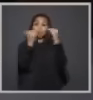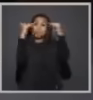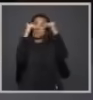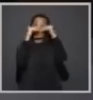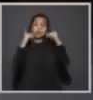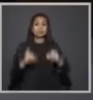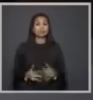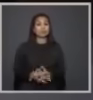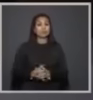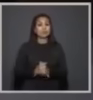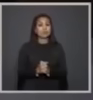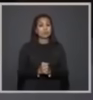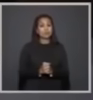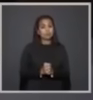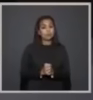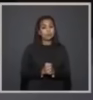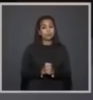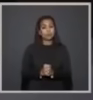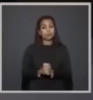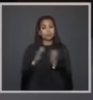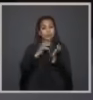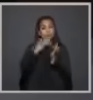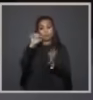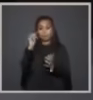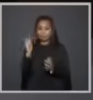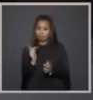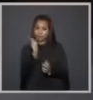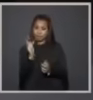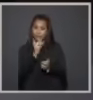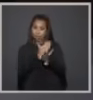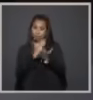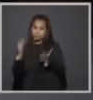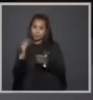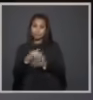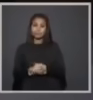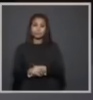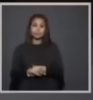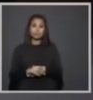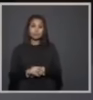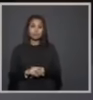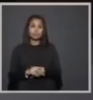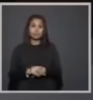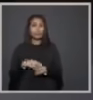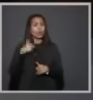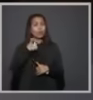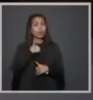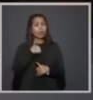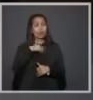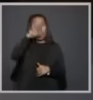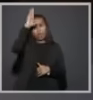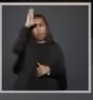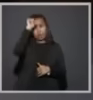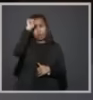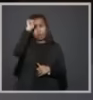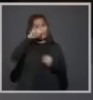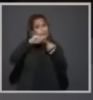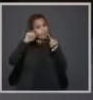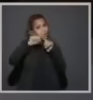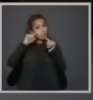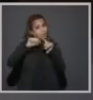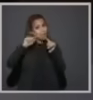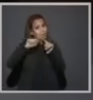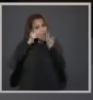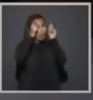candidato. Mucho nos ha hablado también sobre las características en las que está en desacuerdo de sus contrincantes en esta